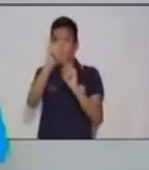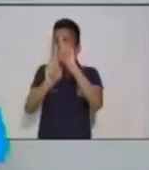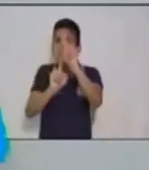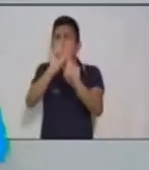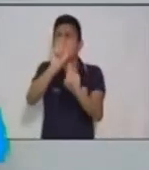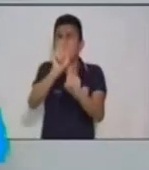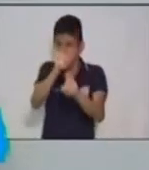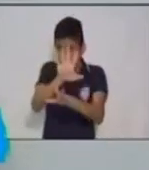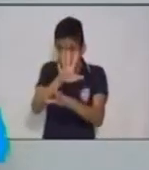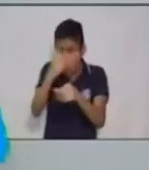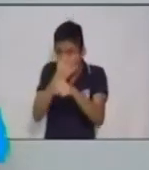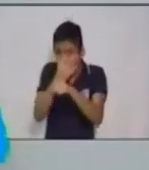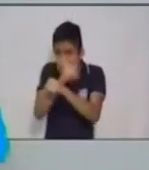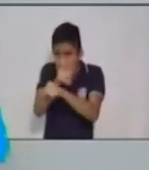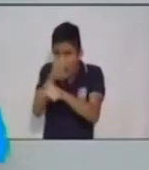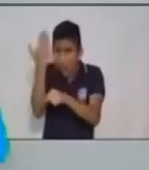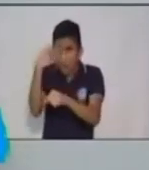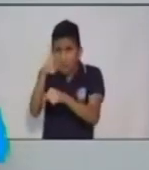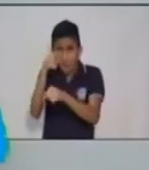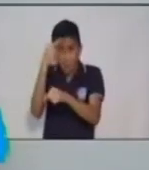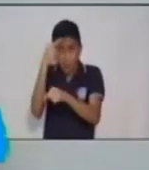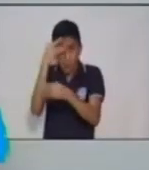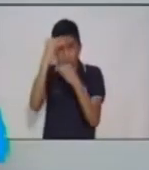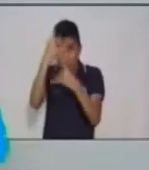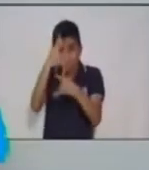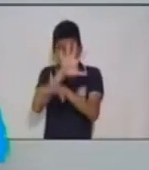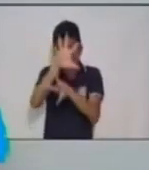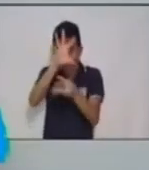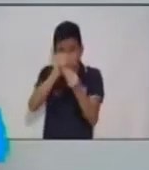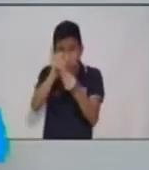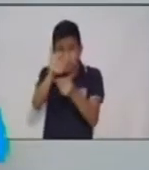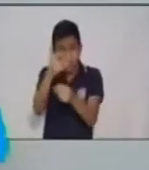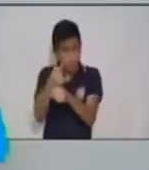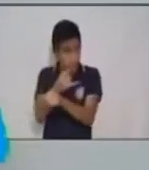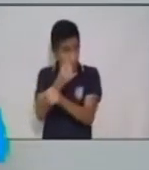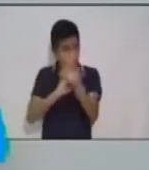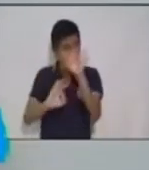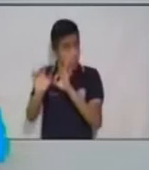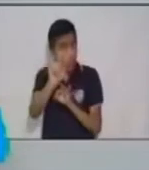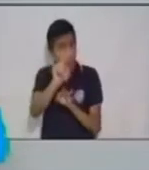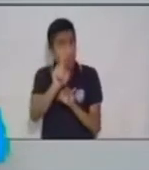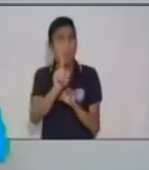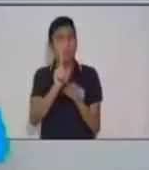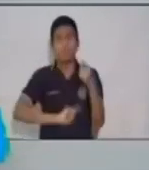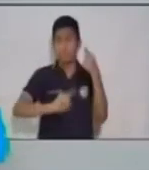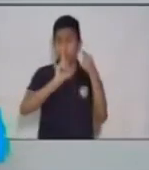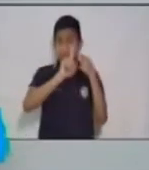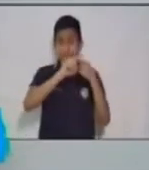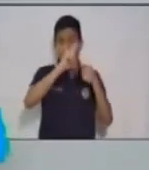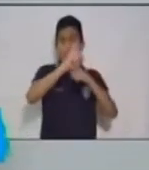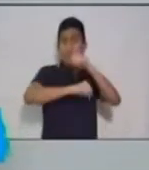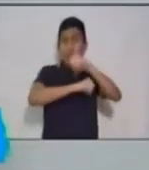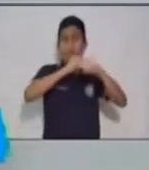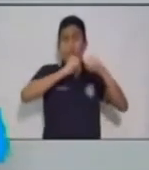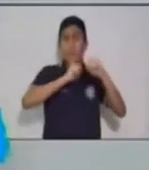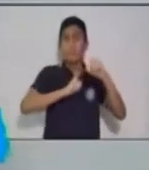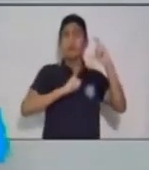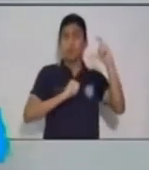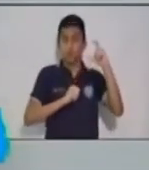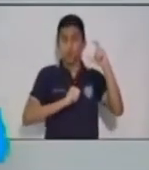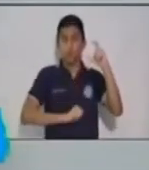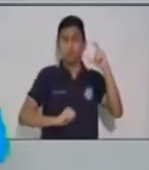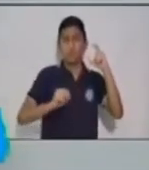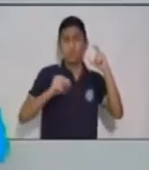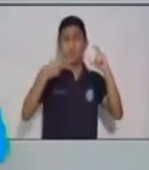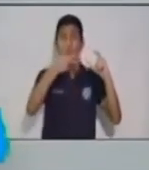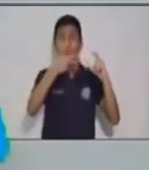pregunto, ¿cumplimos con lo que había dicho anteriormente? Letra mayúscula, signo igual, corchetes, el